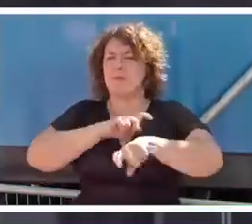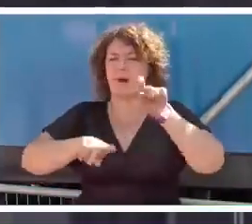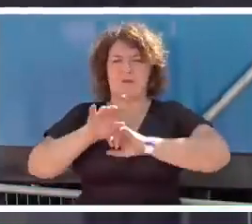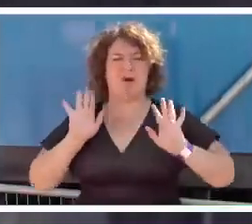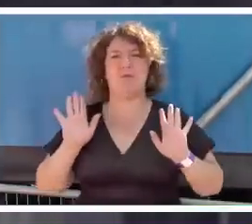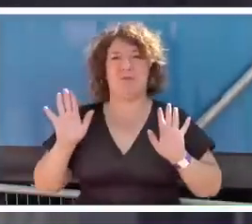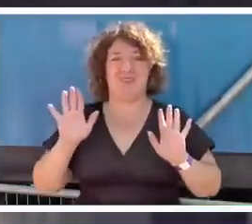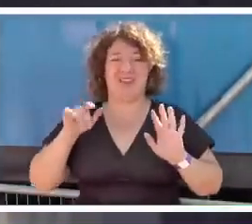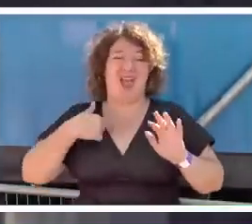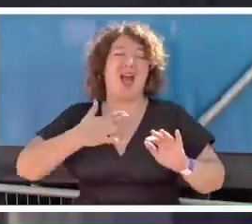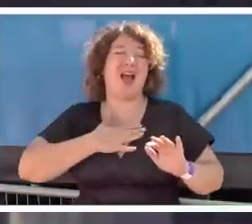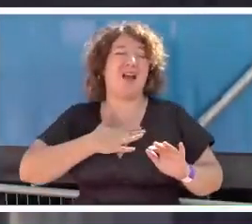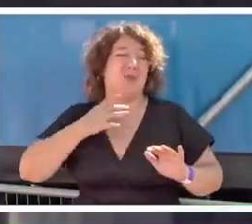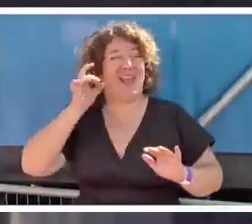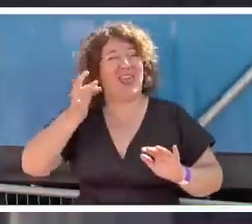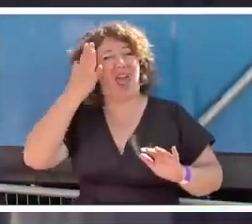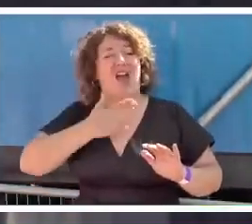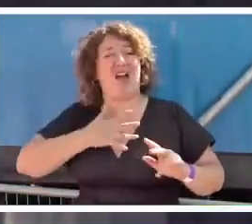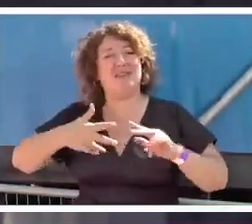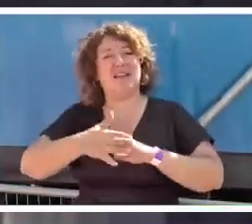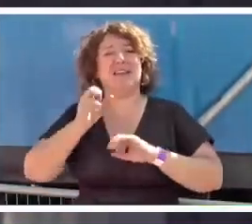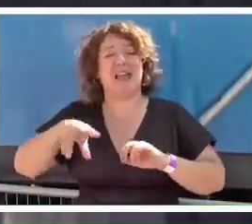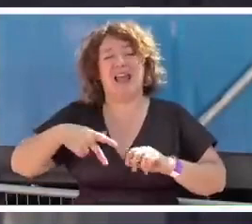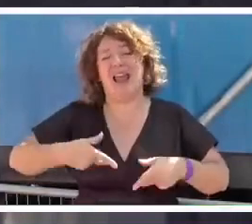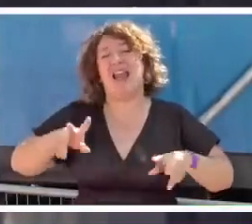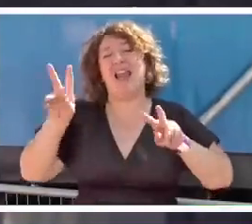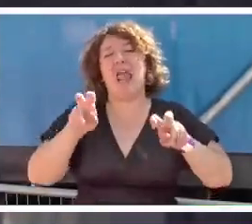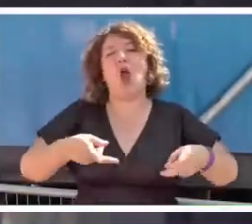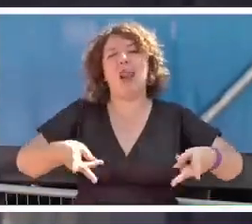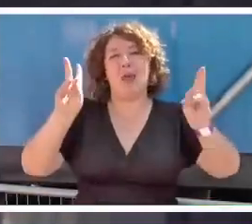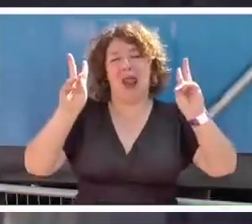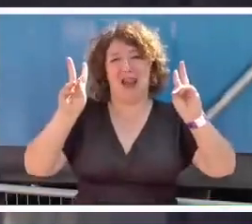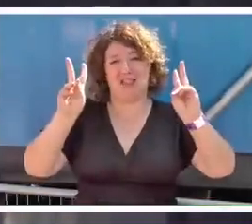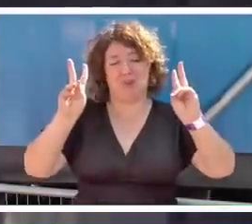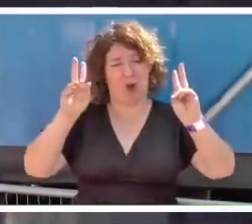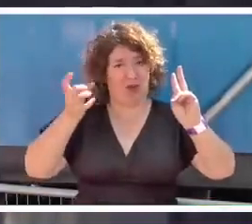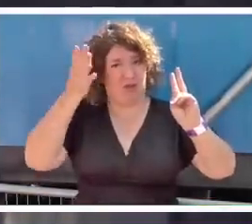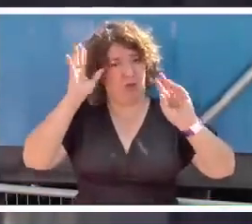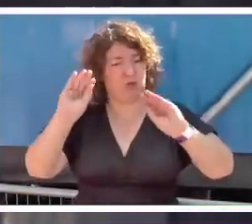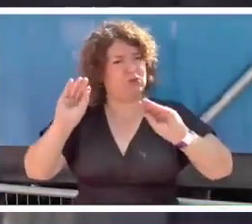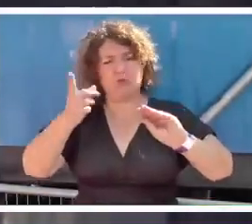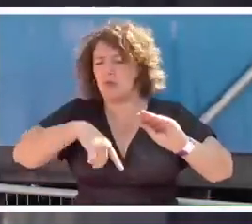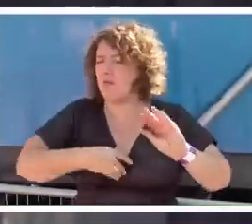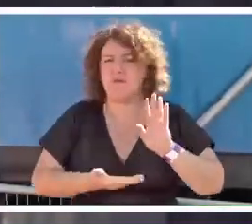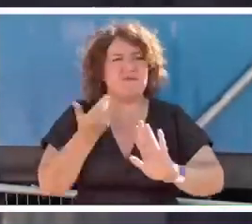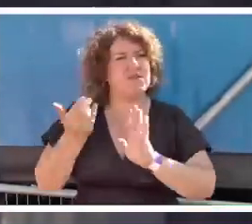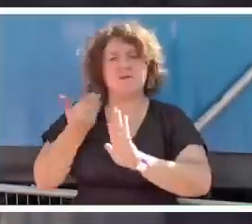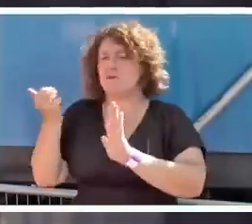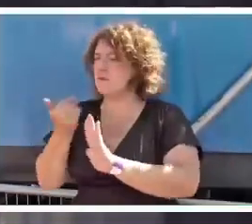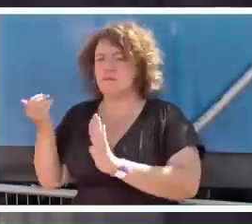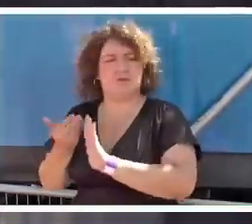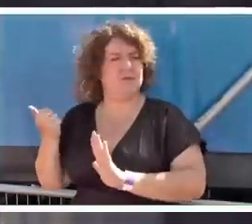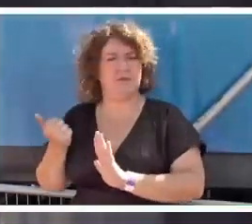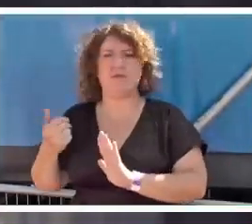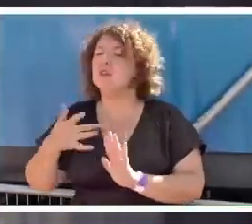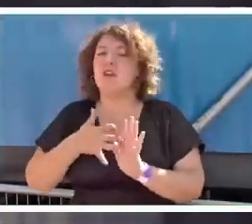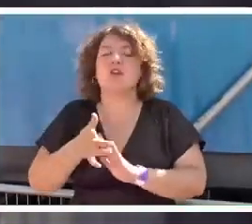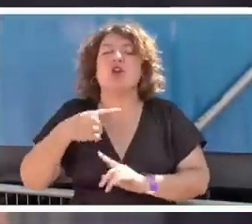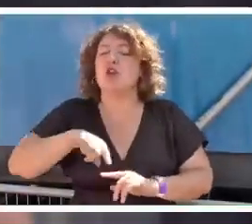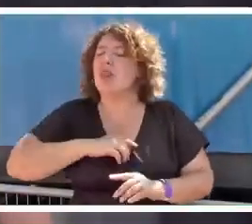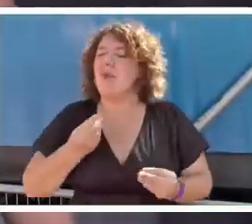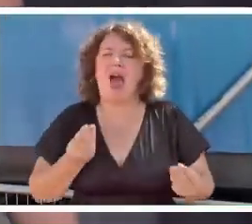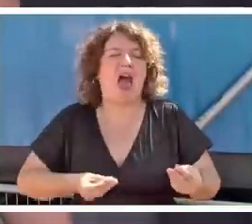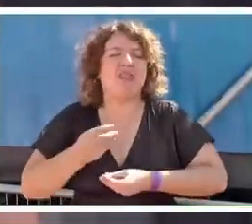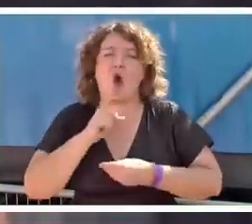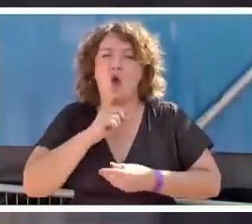en nuestro país. Es una tarea urgente. Una tarea urgente que tiene que ver con gestionar mejor,